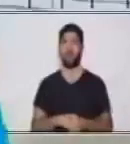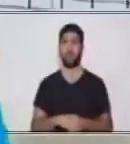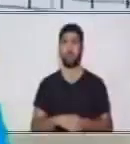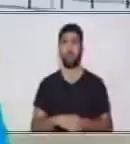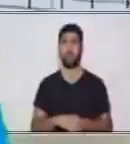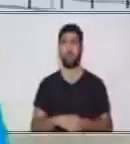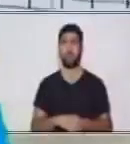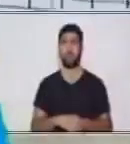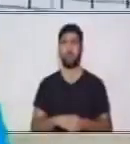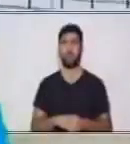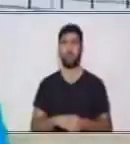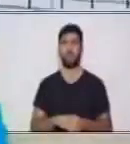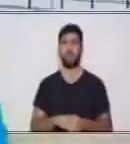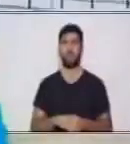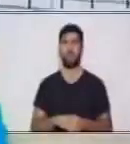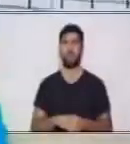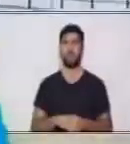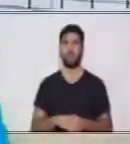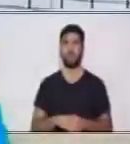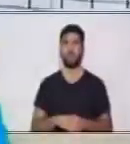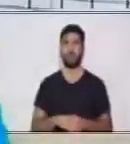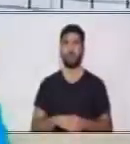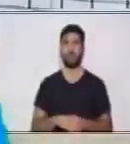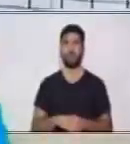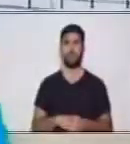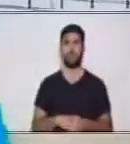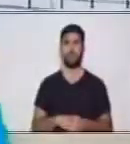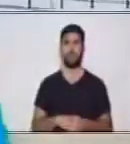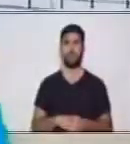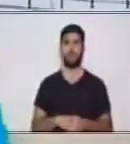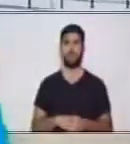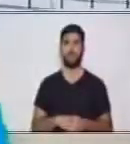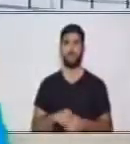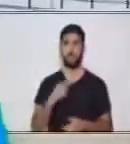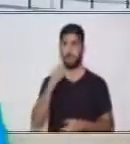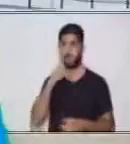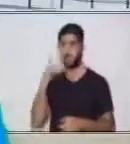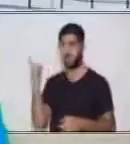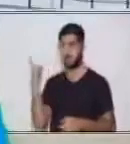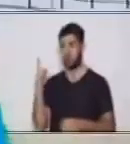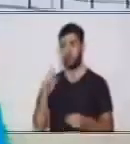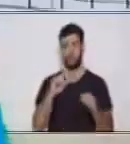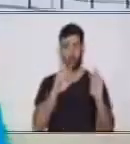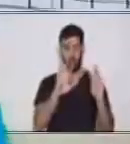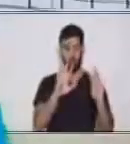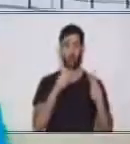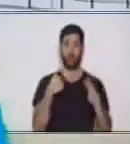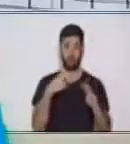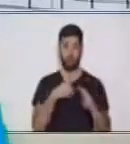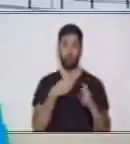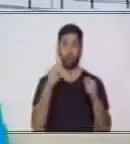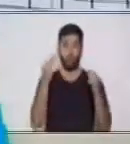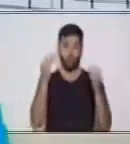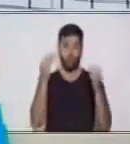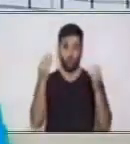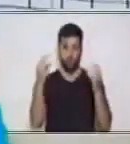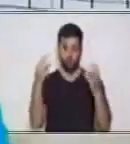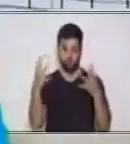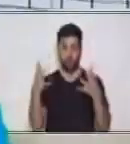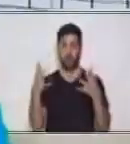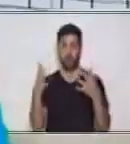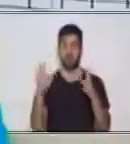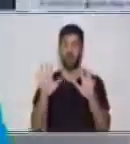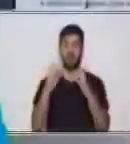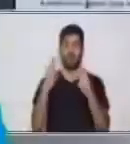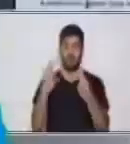grados centígrados. Entonces 8 de la mañana, si aquí estábamos en el 15, tenemos que contar dos más, 16